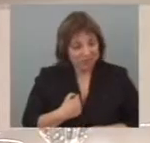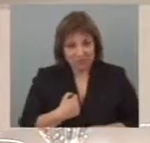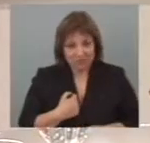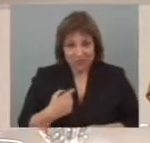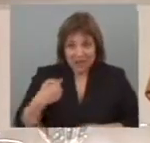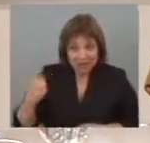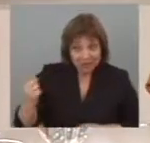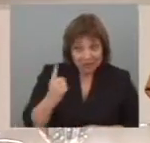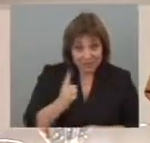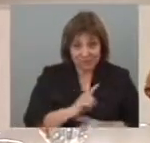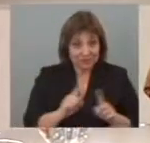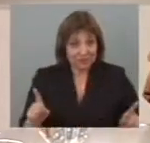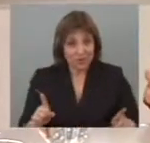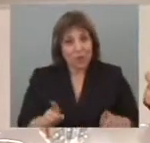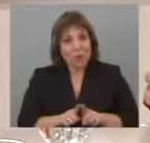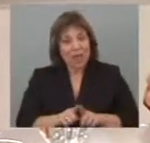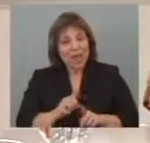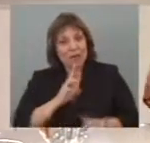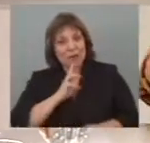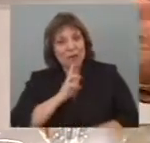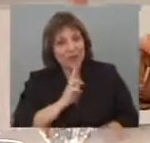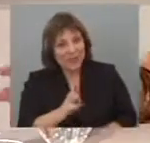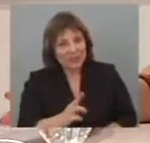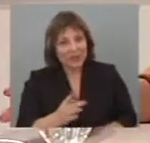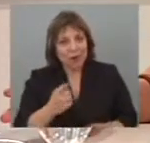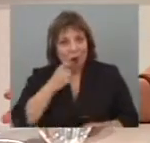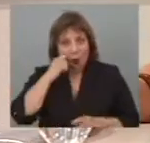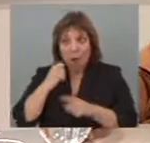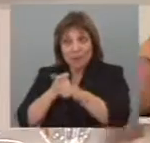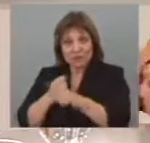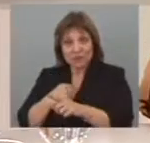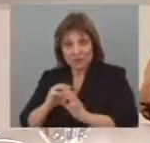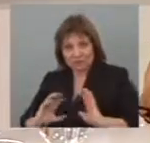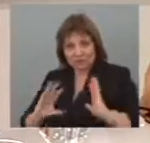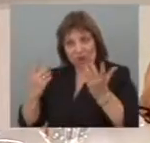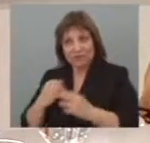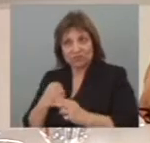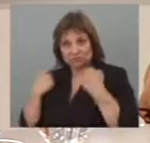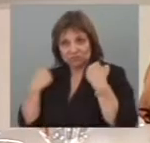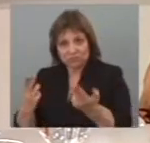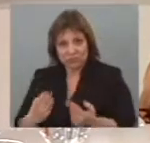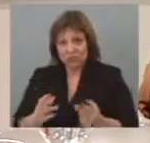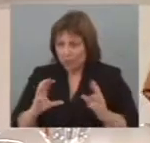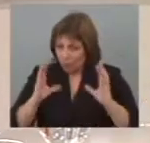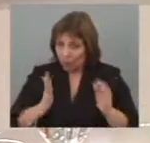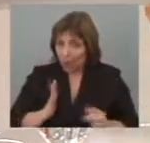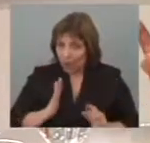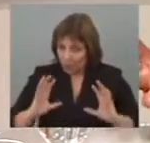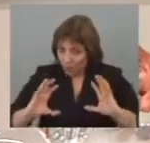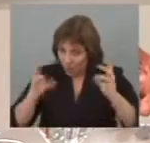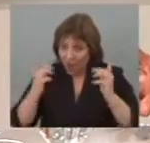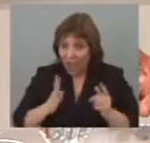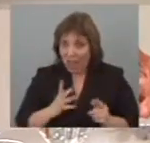se me acerque. La violencia como respuesta ante el machismo del otro. Unas chicas muy violentas en una forma